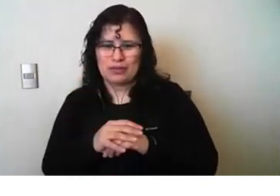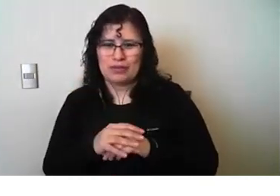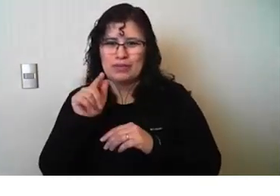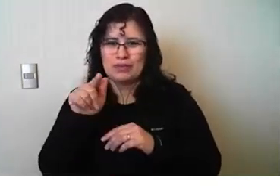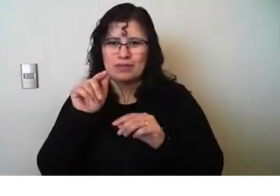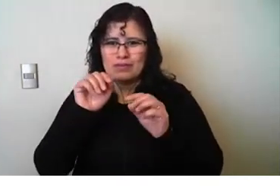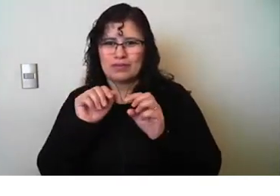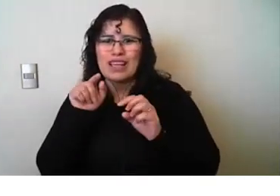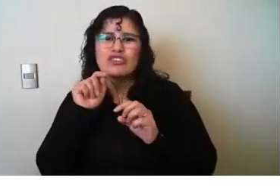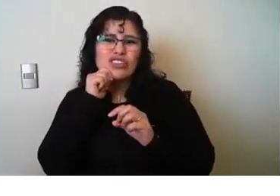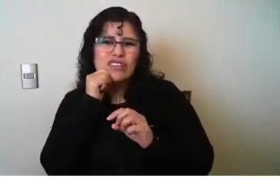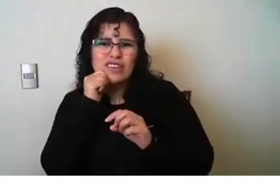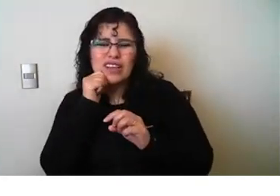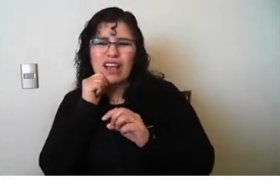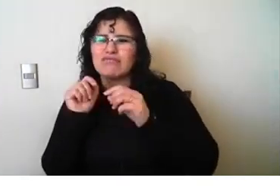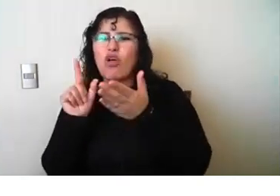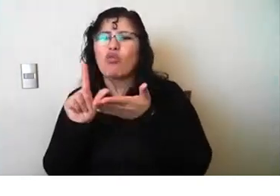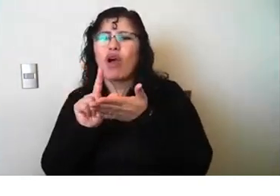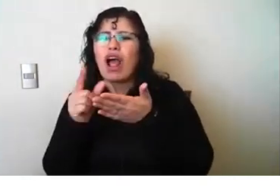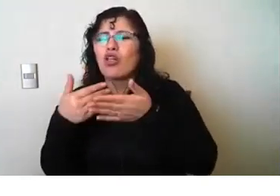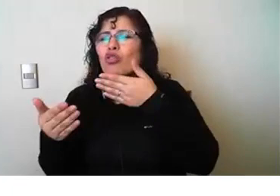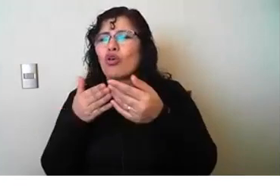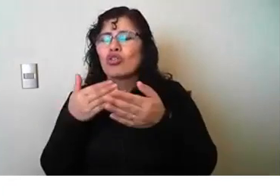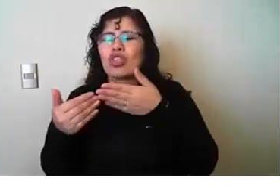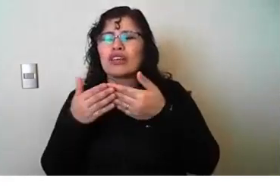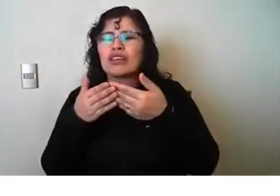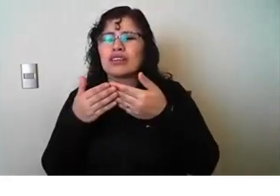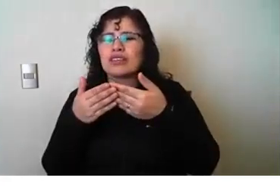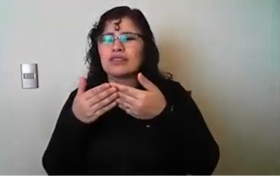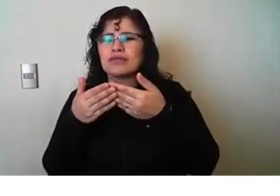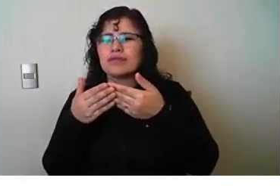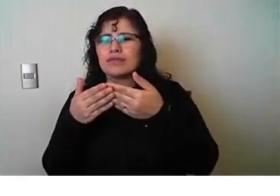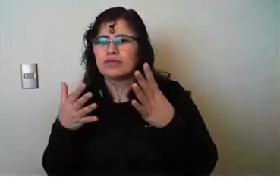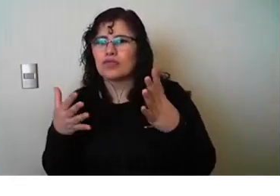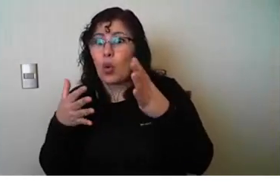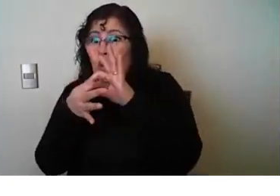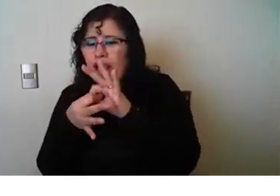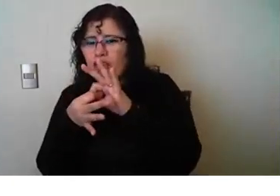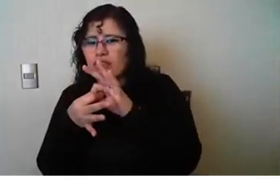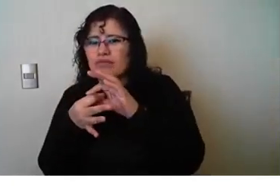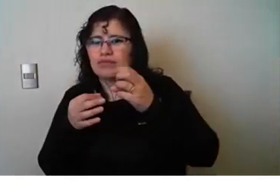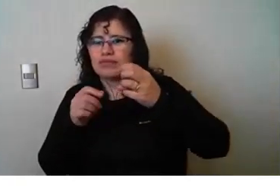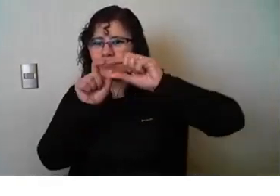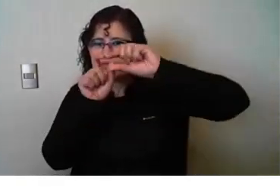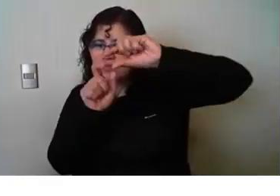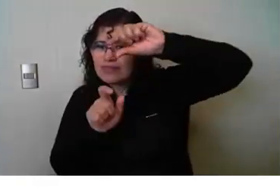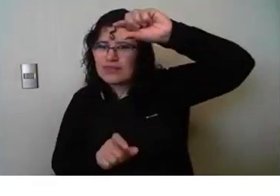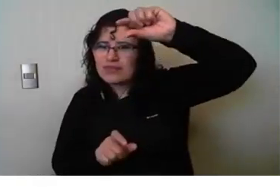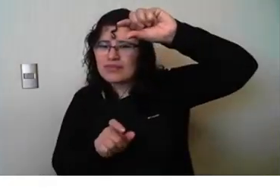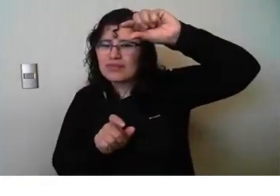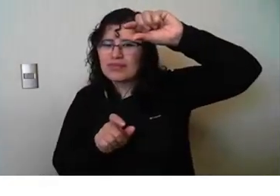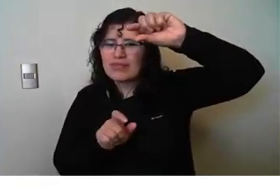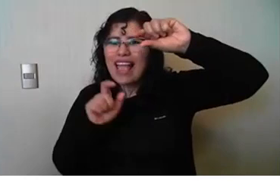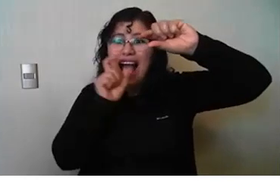es el territorio vascular asociado a la arteria cerebral posterior, que acá está marcada como